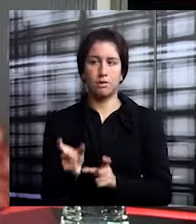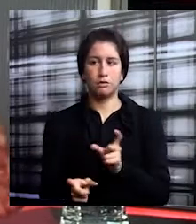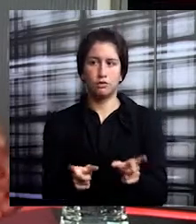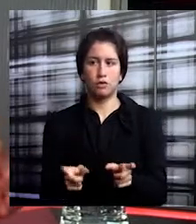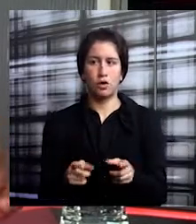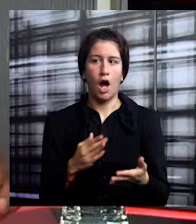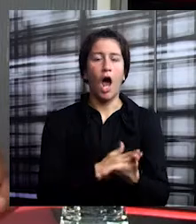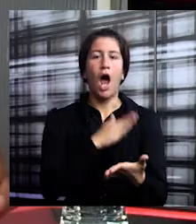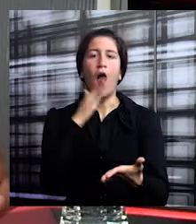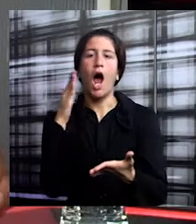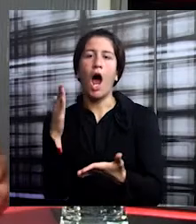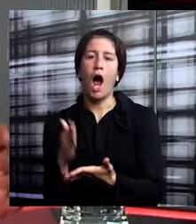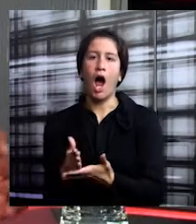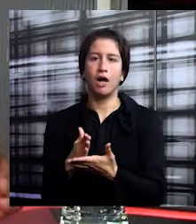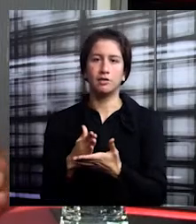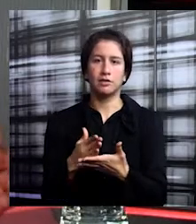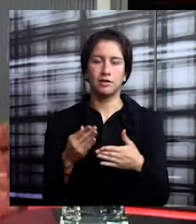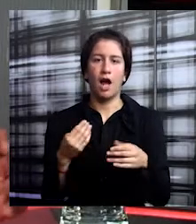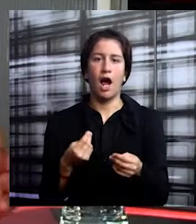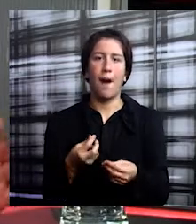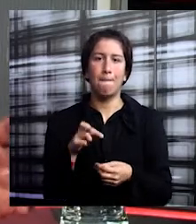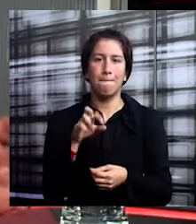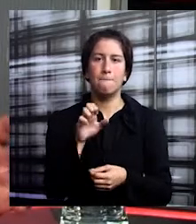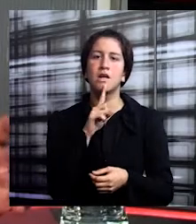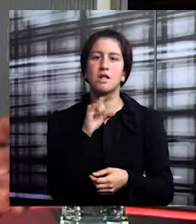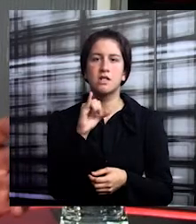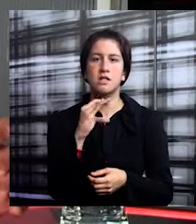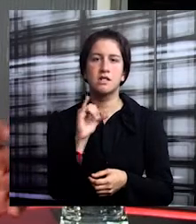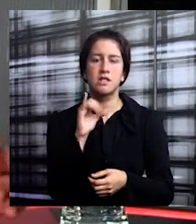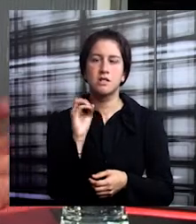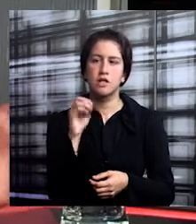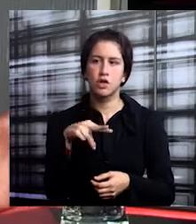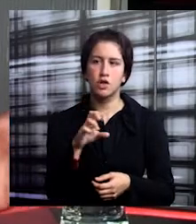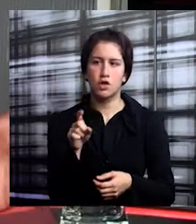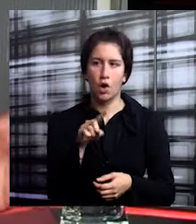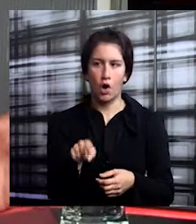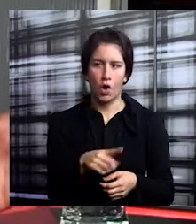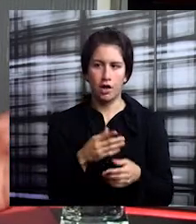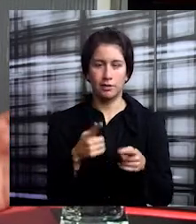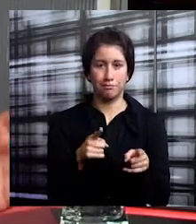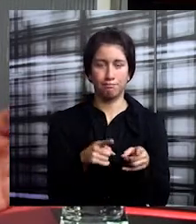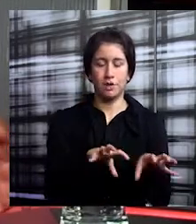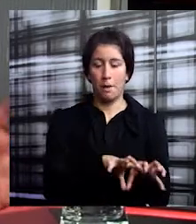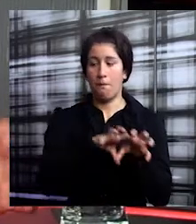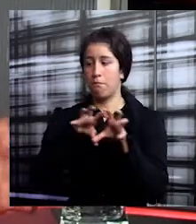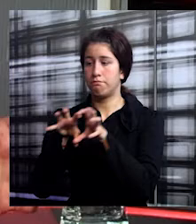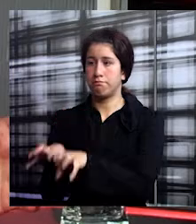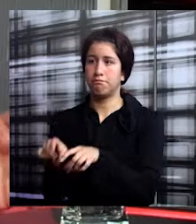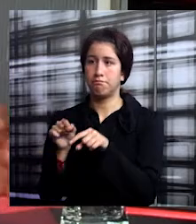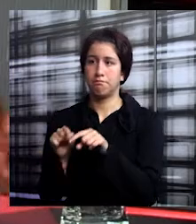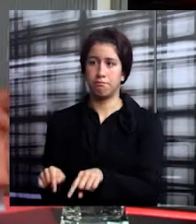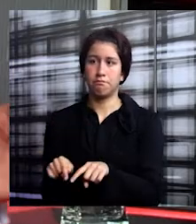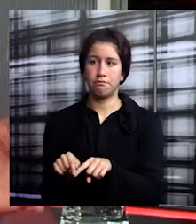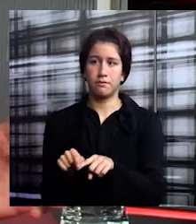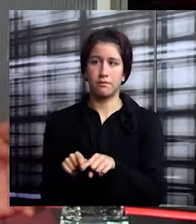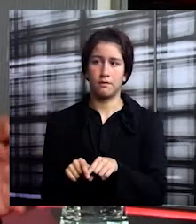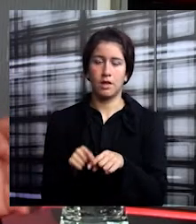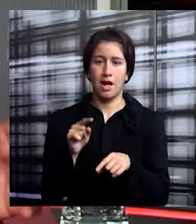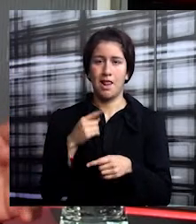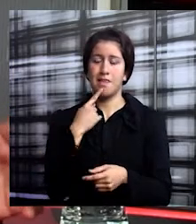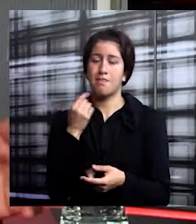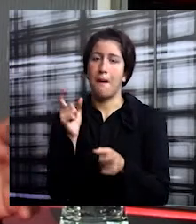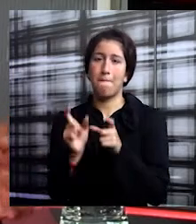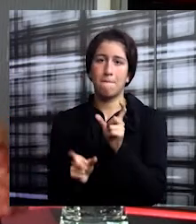las peticiones de mayor equidad, igualdad, comprensión que piden los jóvenes. Y por otro lado, la gente que demanda mucho más seguridad y que reclama,